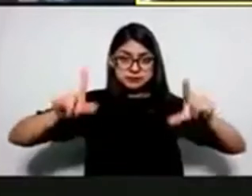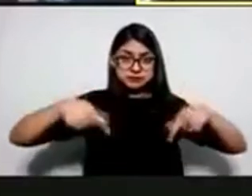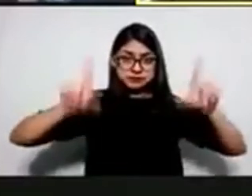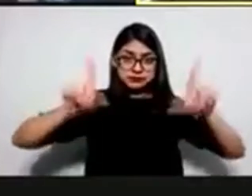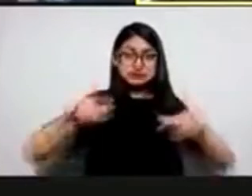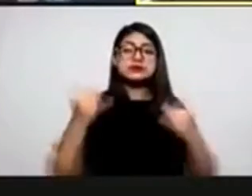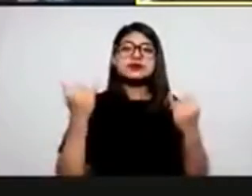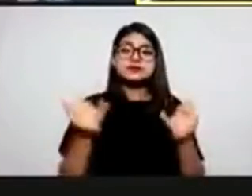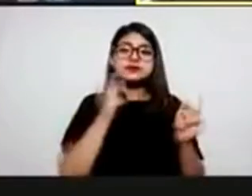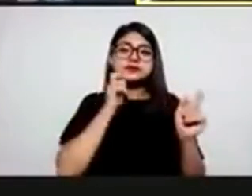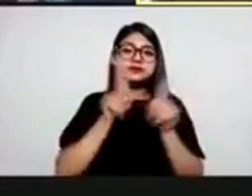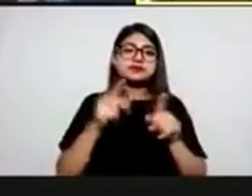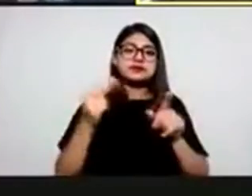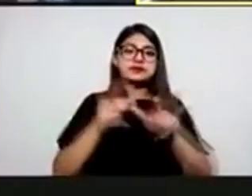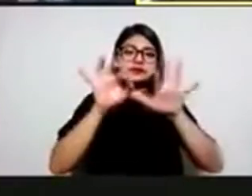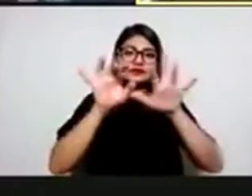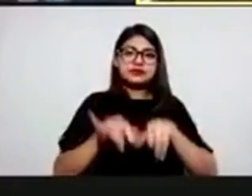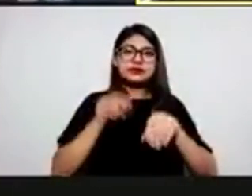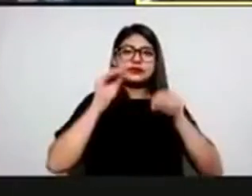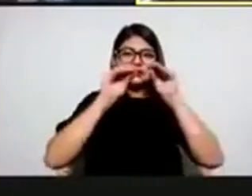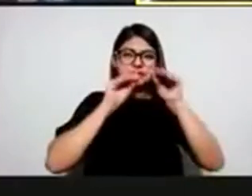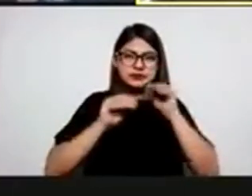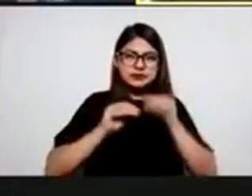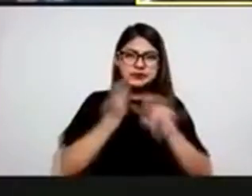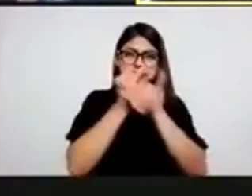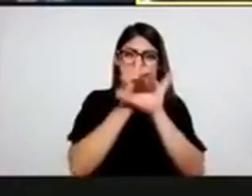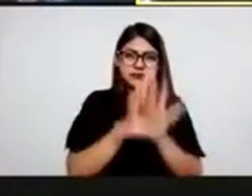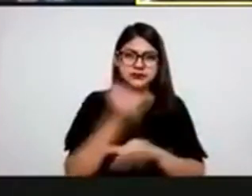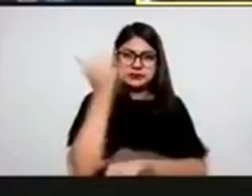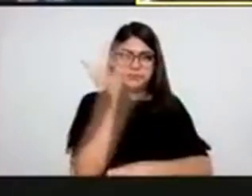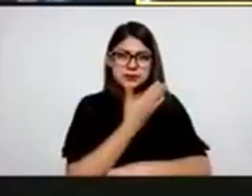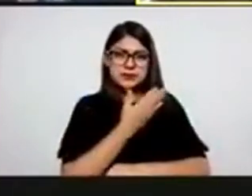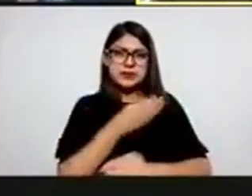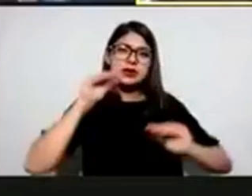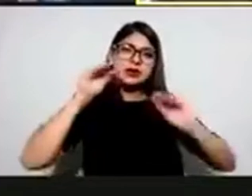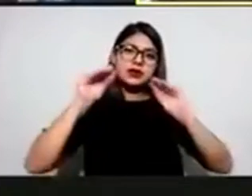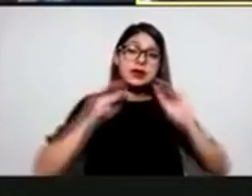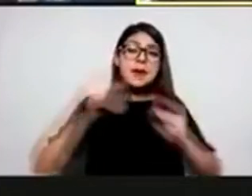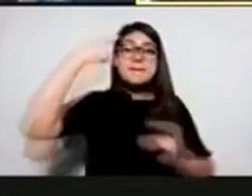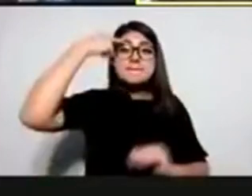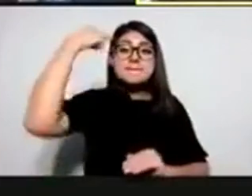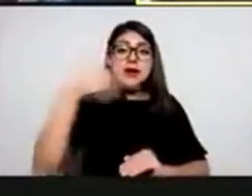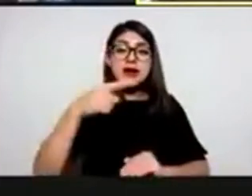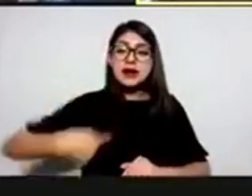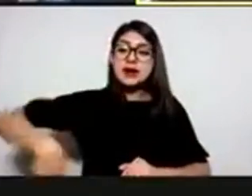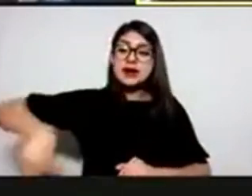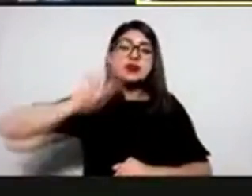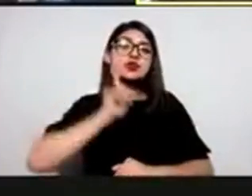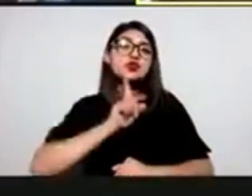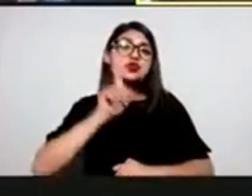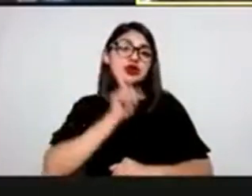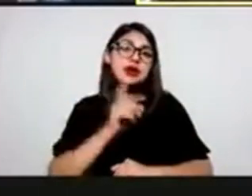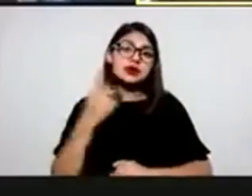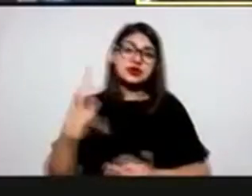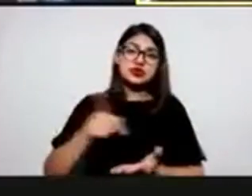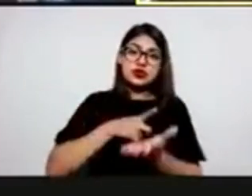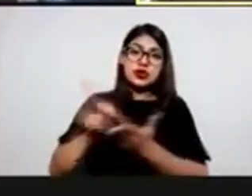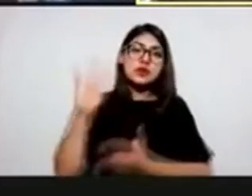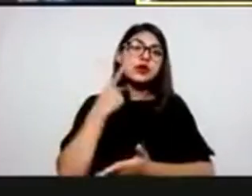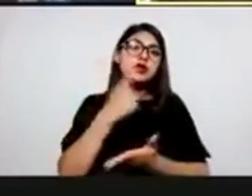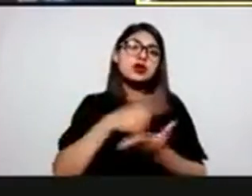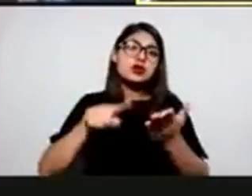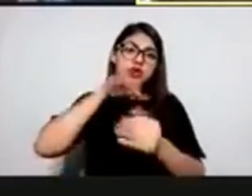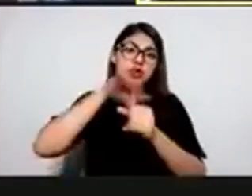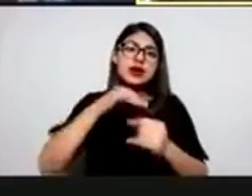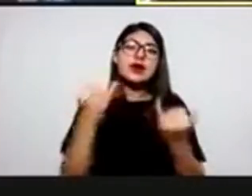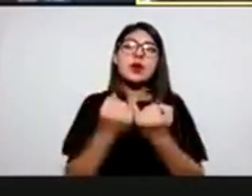diversas infografías mediante las cuales se den a conocer los derechos políticos de las mujeres y las personas trans, así como los protocolos a seguir